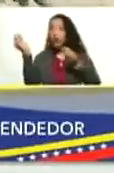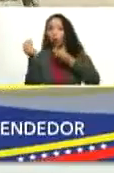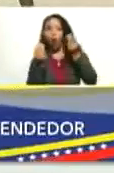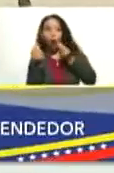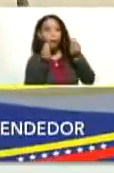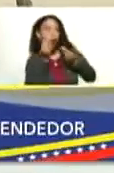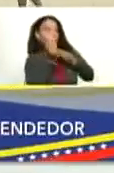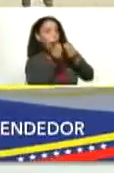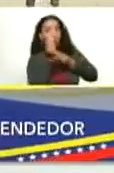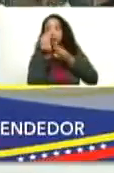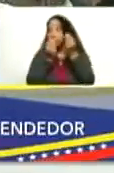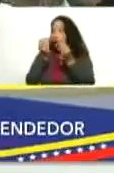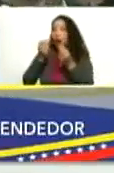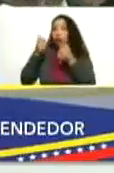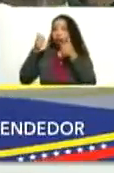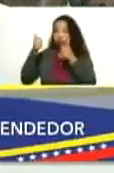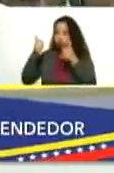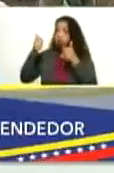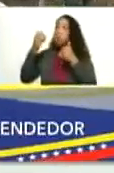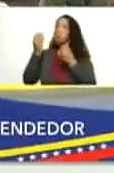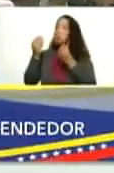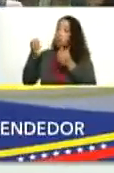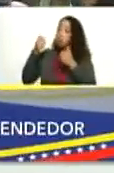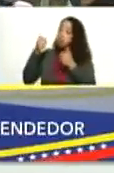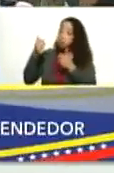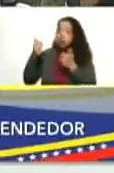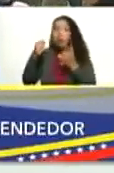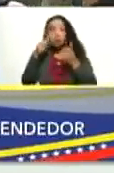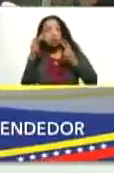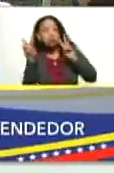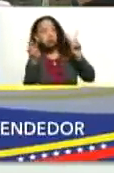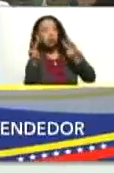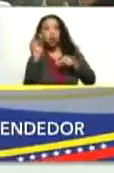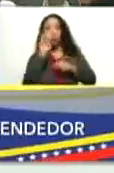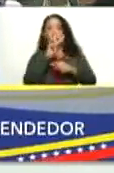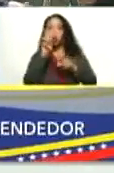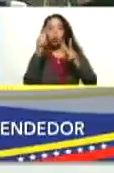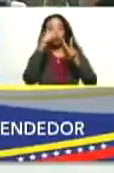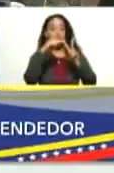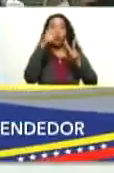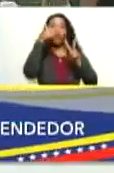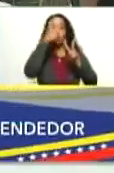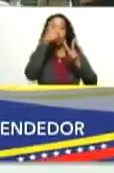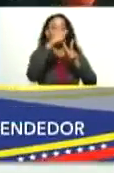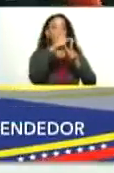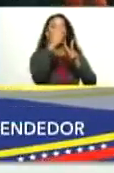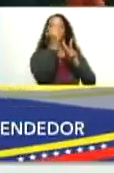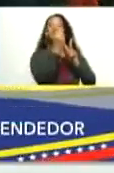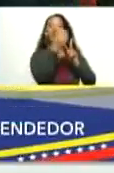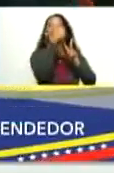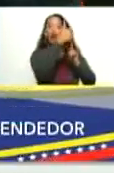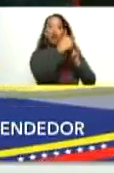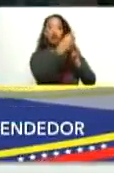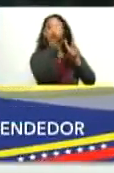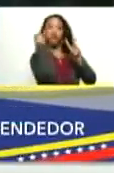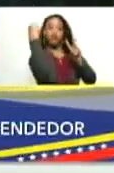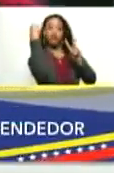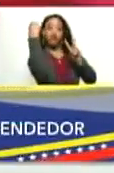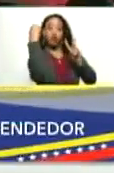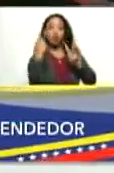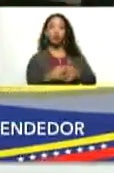como bueno y muy bueno. Y hago yo los 3 sitios que tuve ahorita en carnaval. Ese proceso en que nuestro país está cada vez